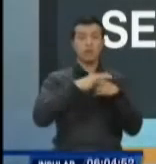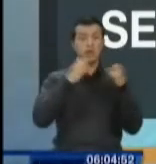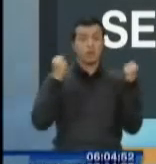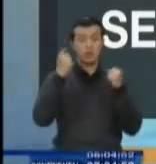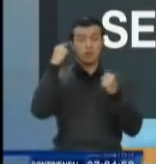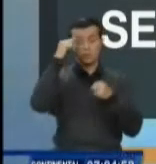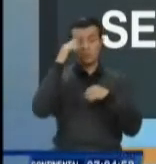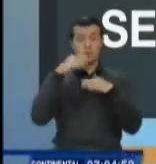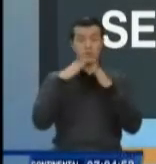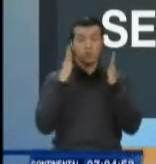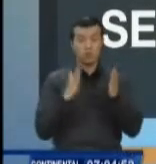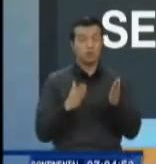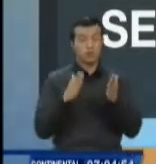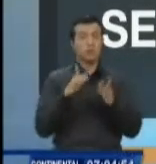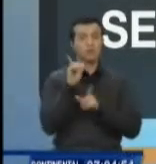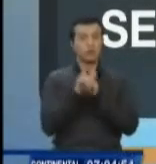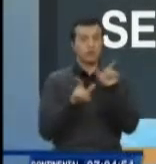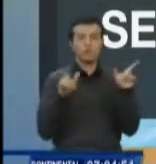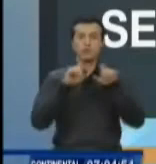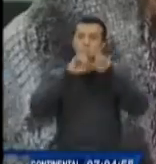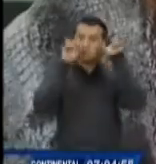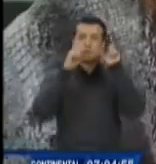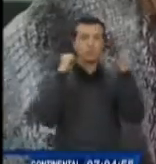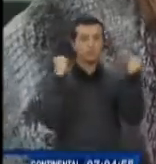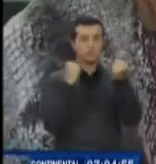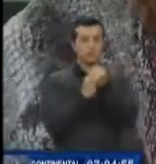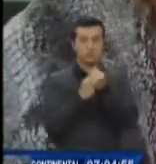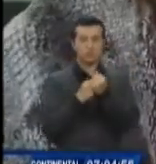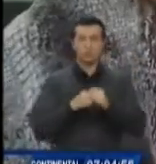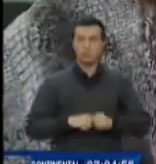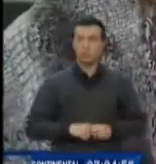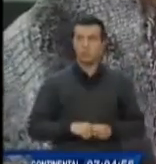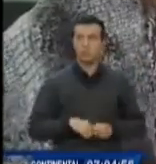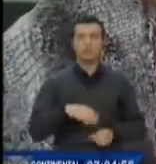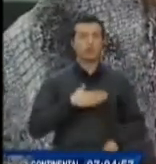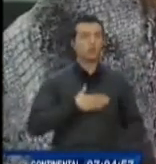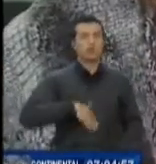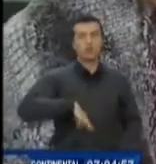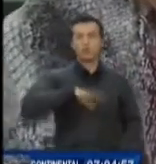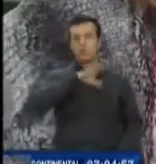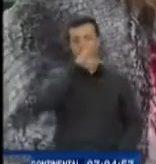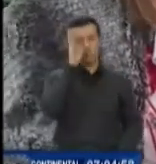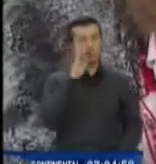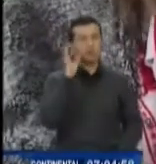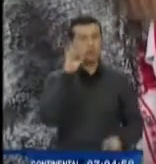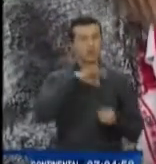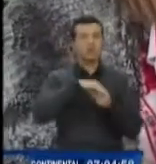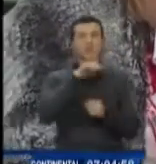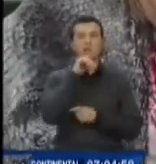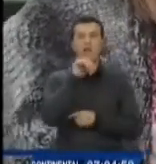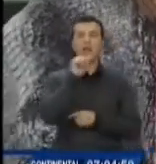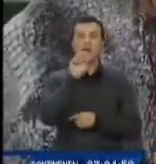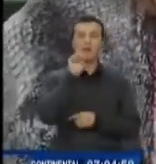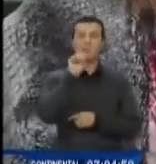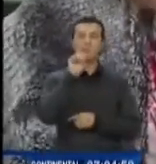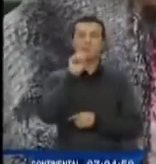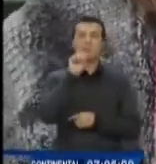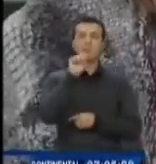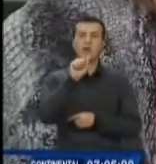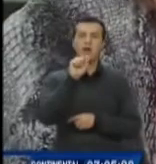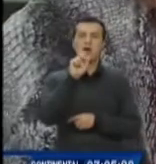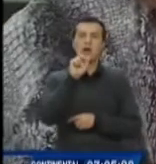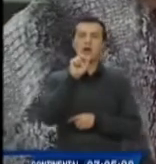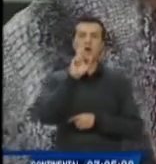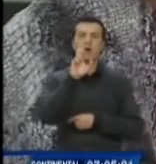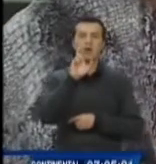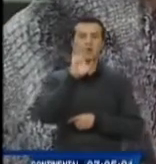gobierno de Buenos Aires y es el preferido por los empresarios. Al único que yo no votaría jamás es a Macri. Me parece